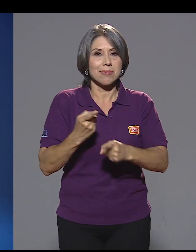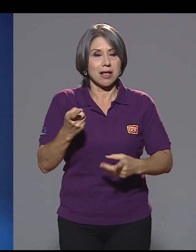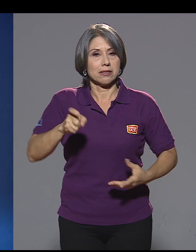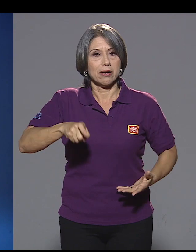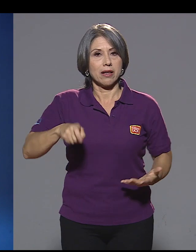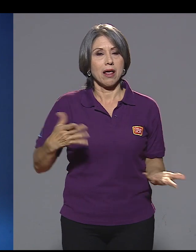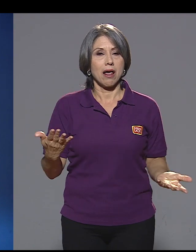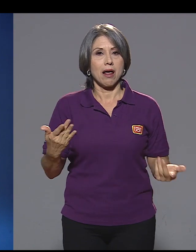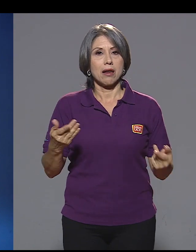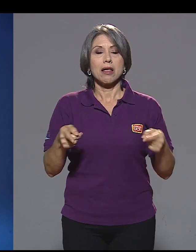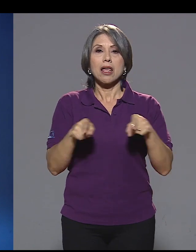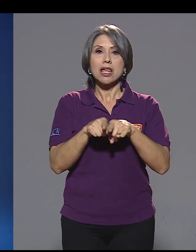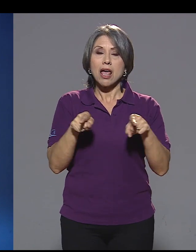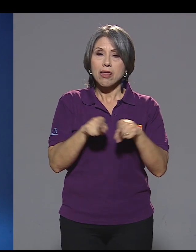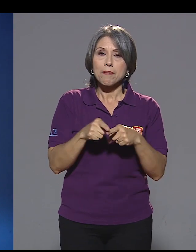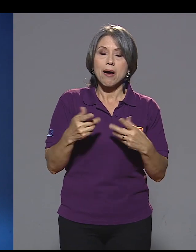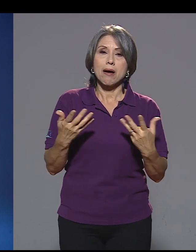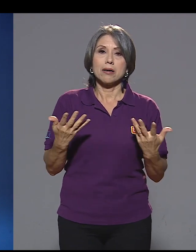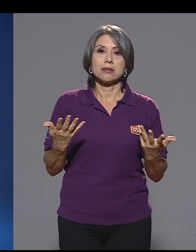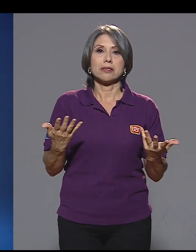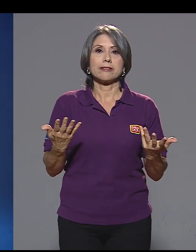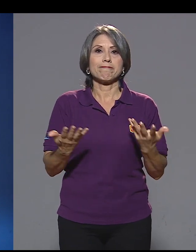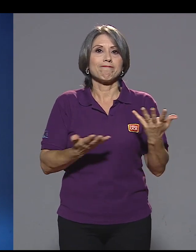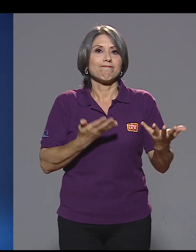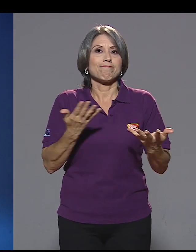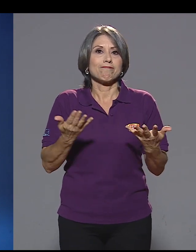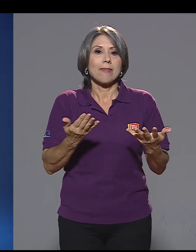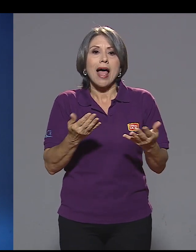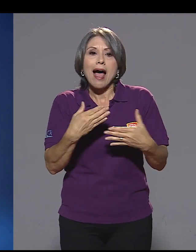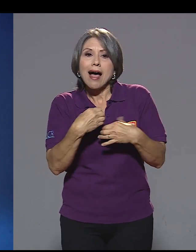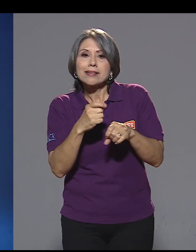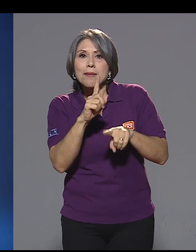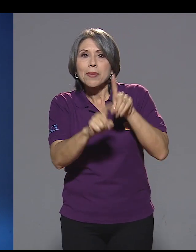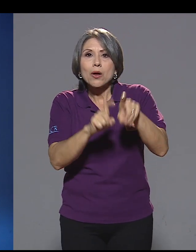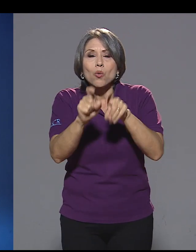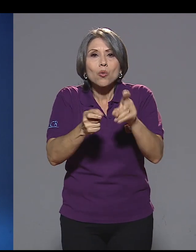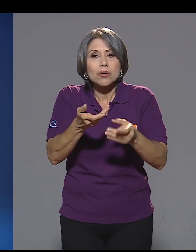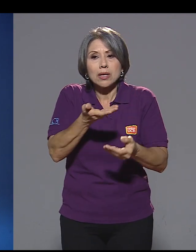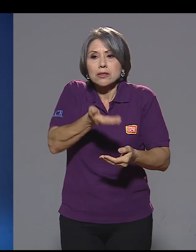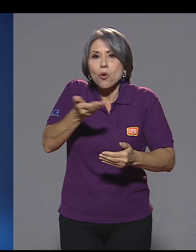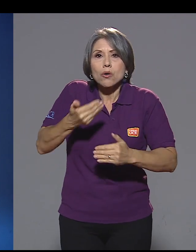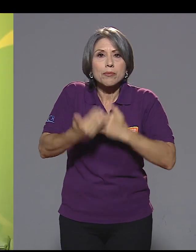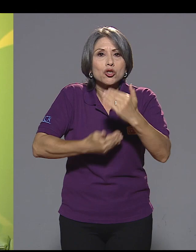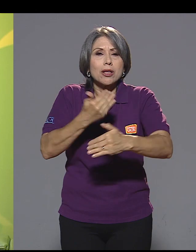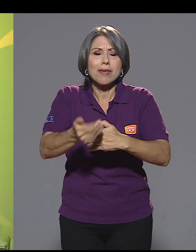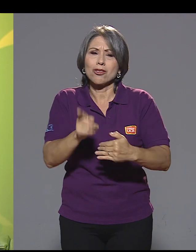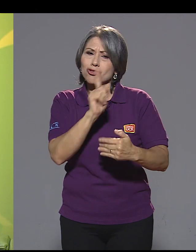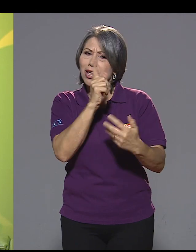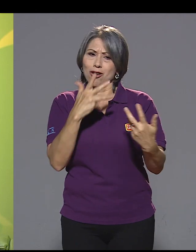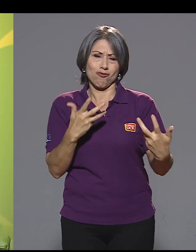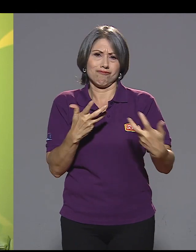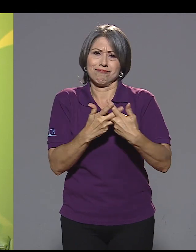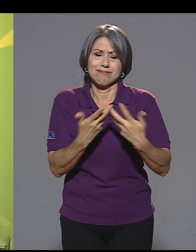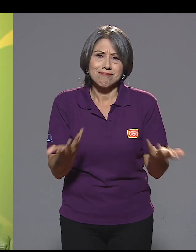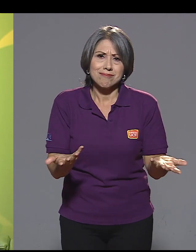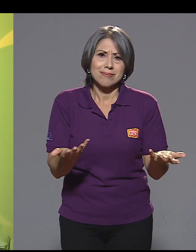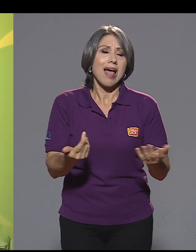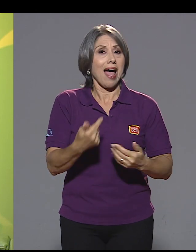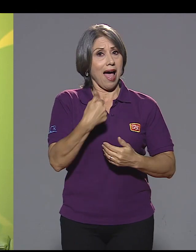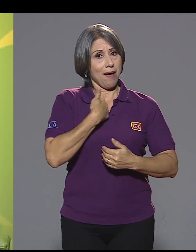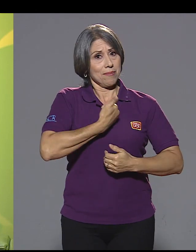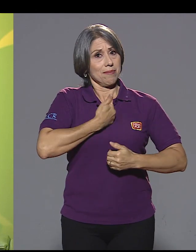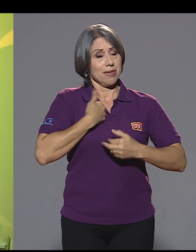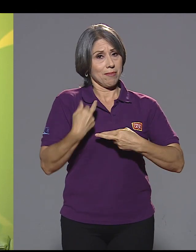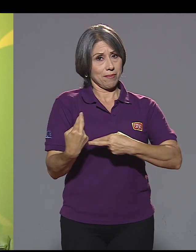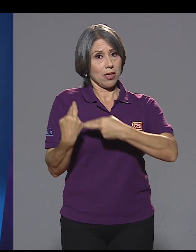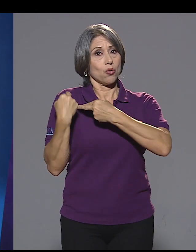y que además hacen de pronto preguntas y procedimientos que no corresponden. Y te digo, me ha tocado desde